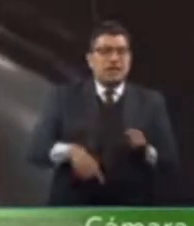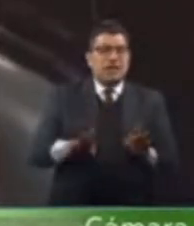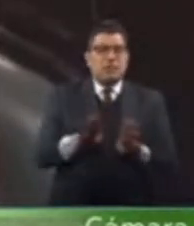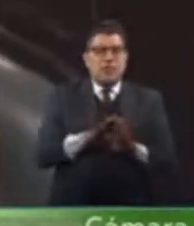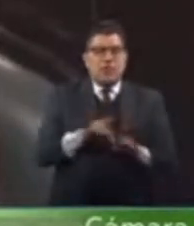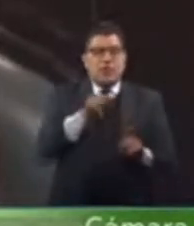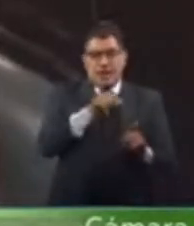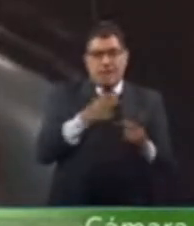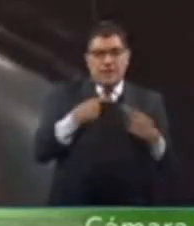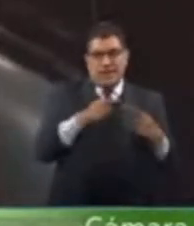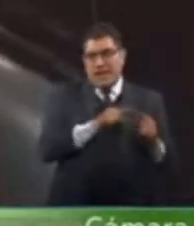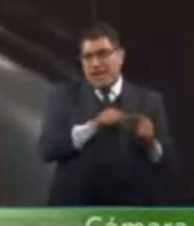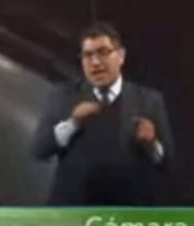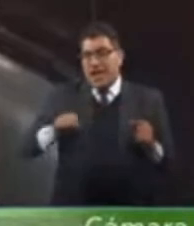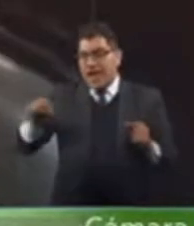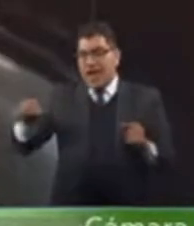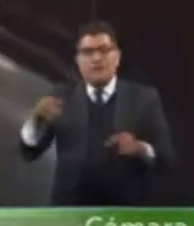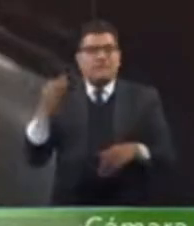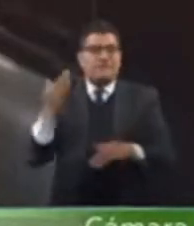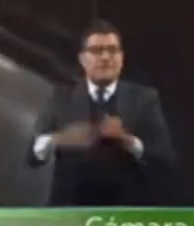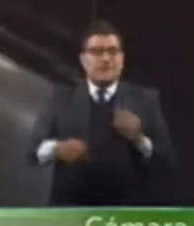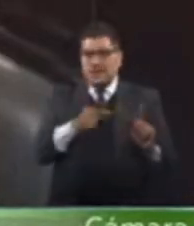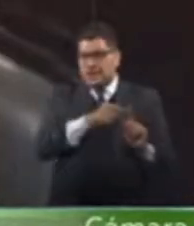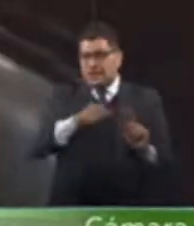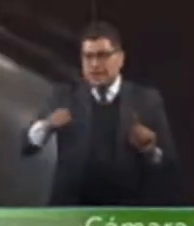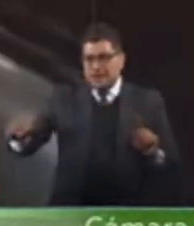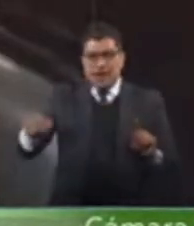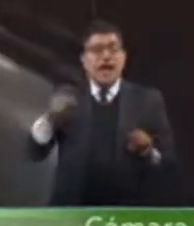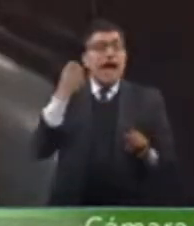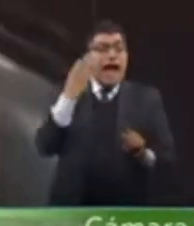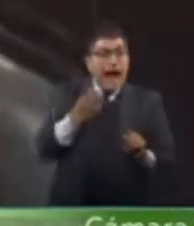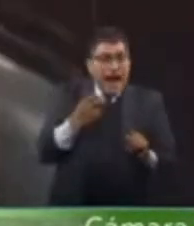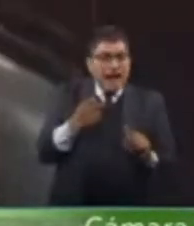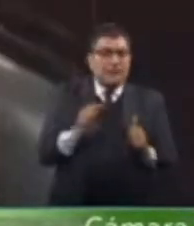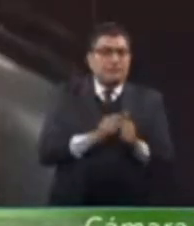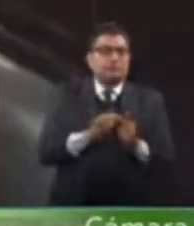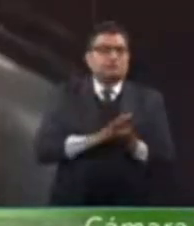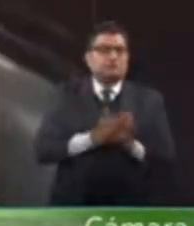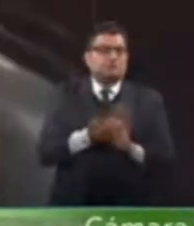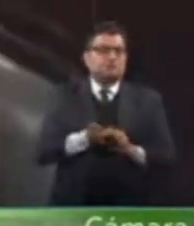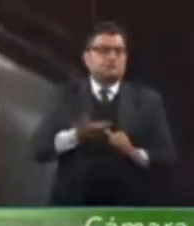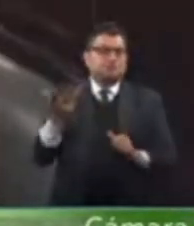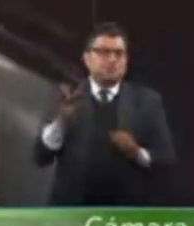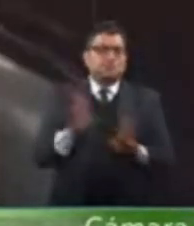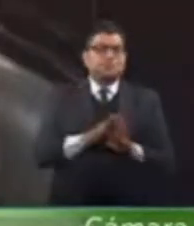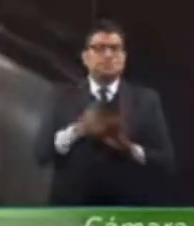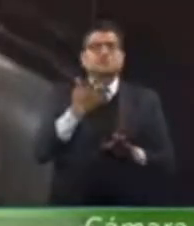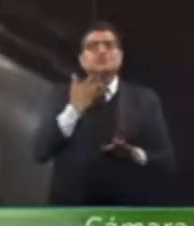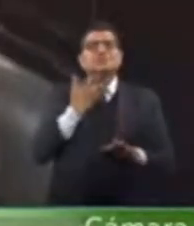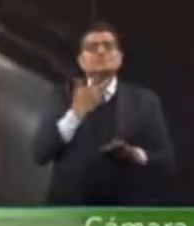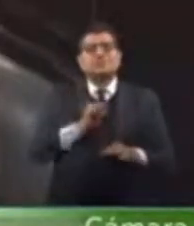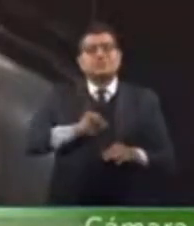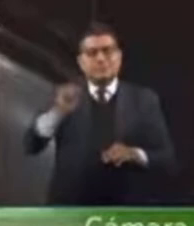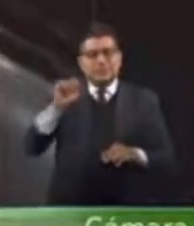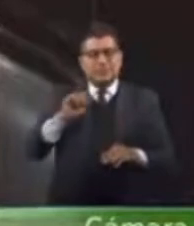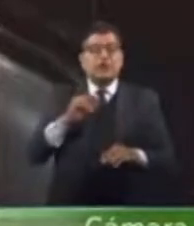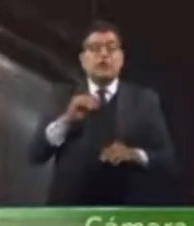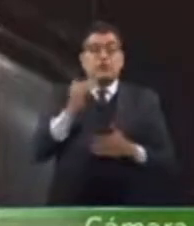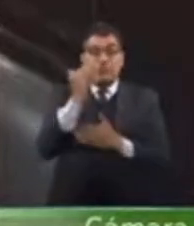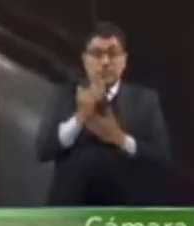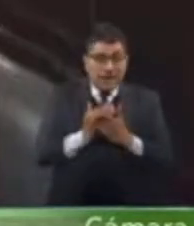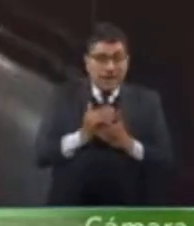al consumidor final. Esa es la razón por la cual se encarecerá el precio de las gasolinas en lugar de